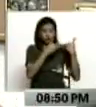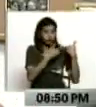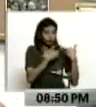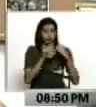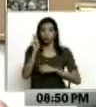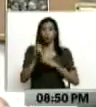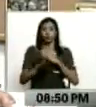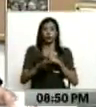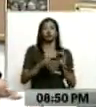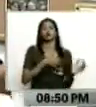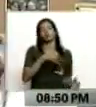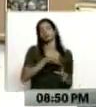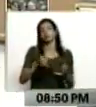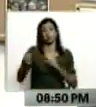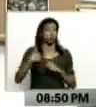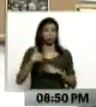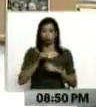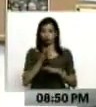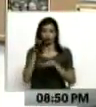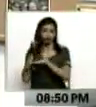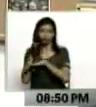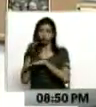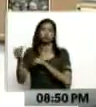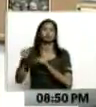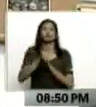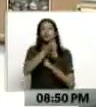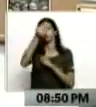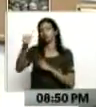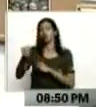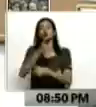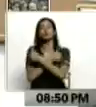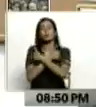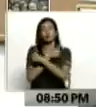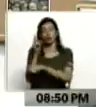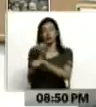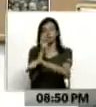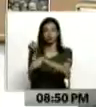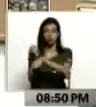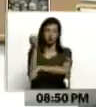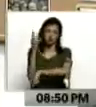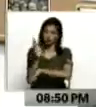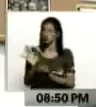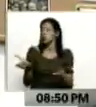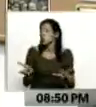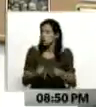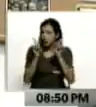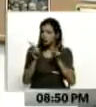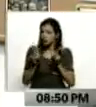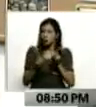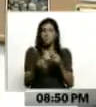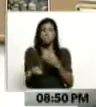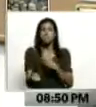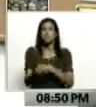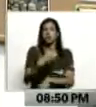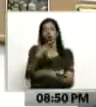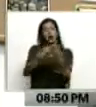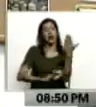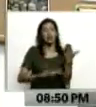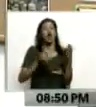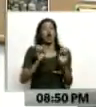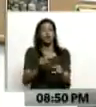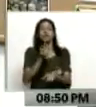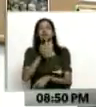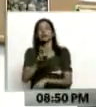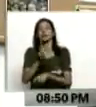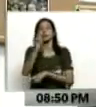diputado quien está incorporado es mi suplente Yo sigo siendo diputado igualito ellos no mandaron una carta que